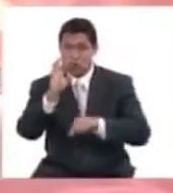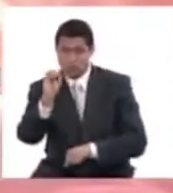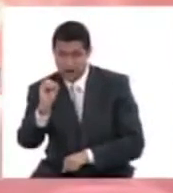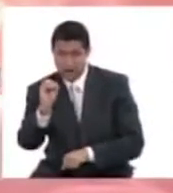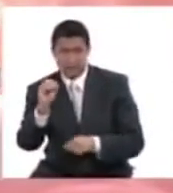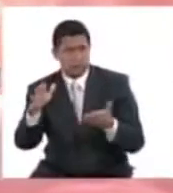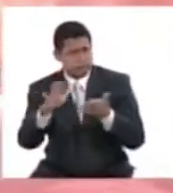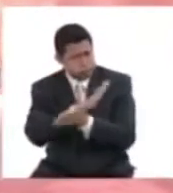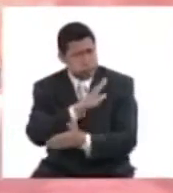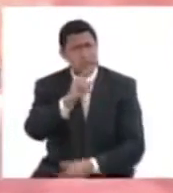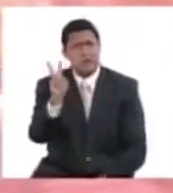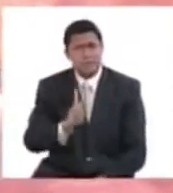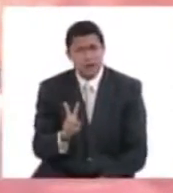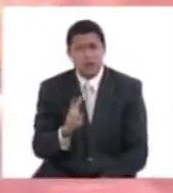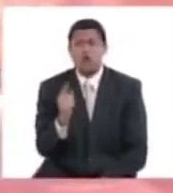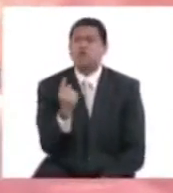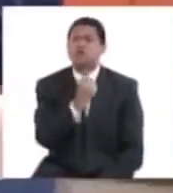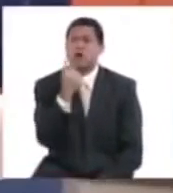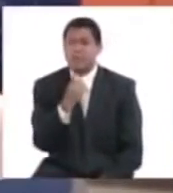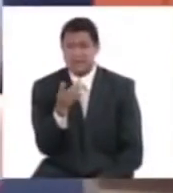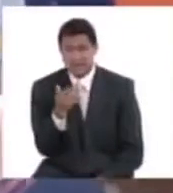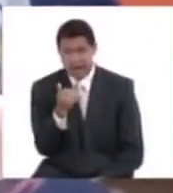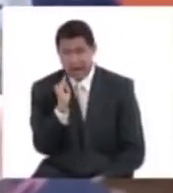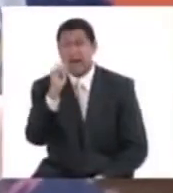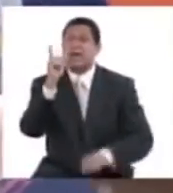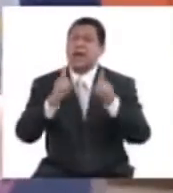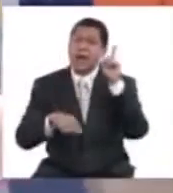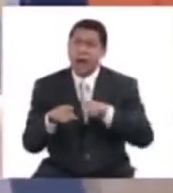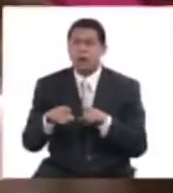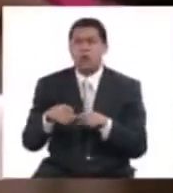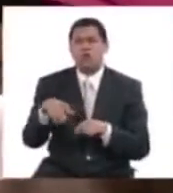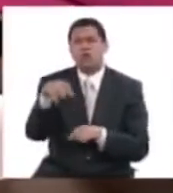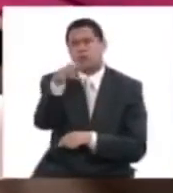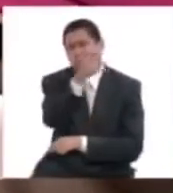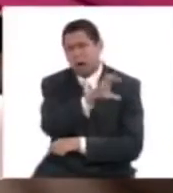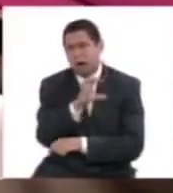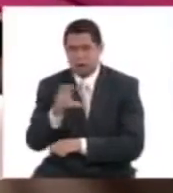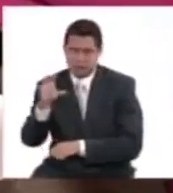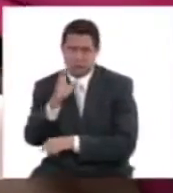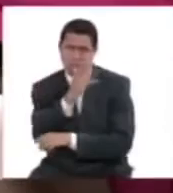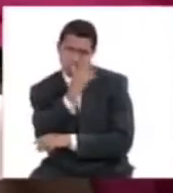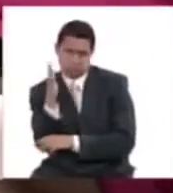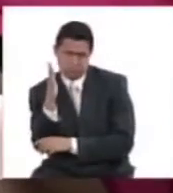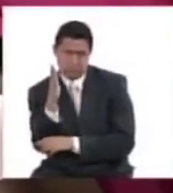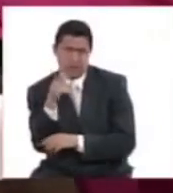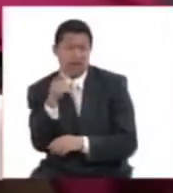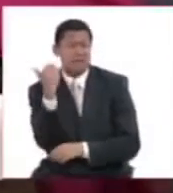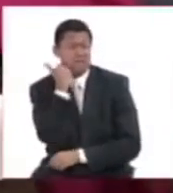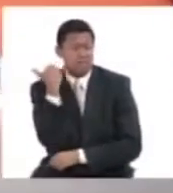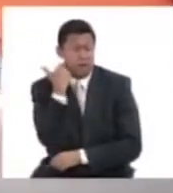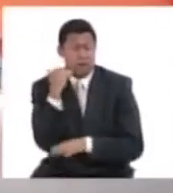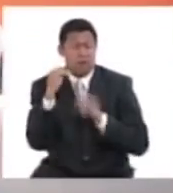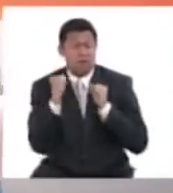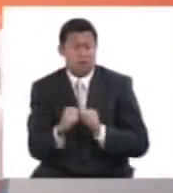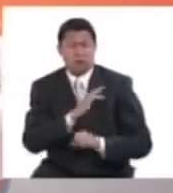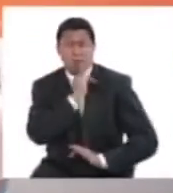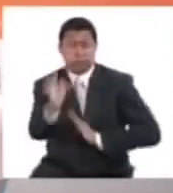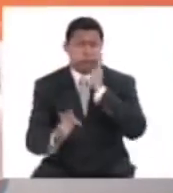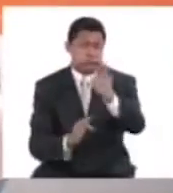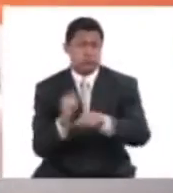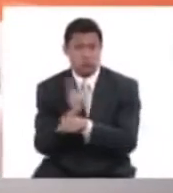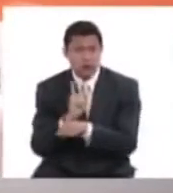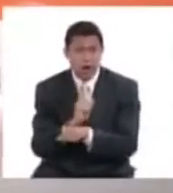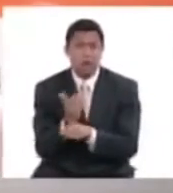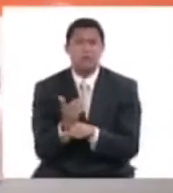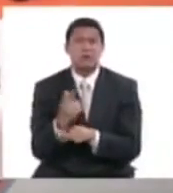estaba erradicada y solo prevalece en algunas zonas tropicales. Esta enfermedad es altamente contagiosa y